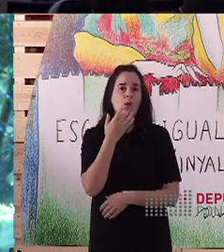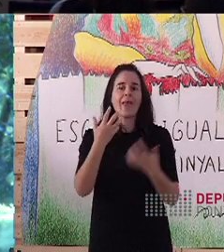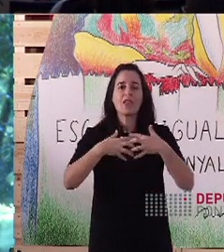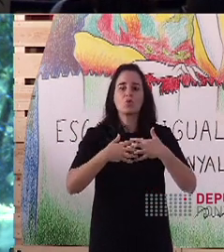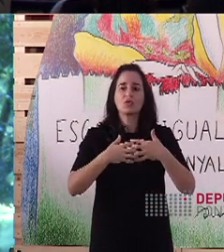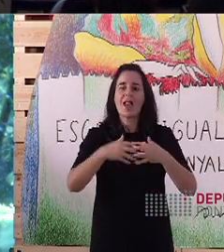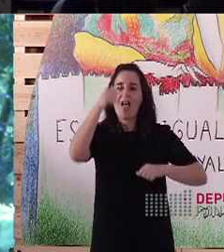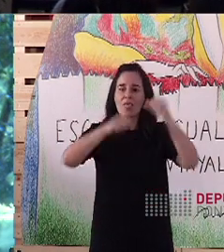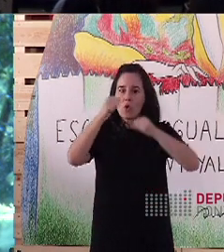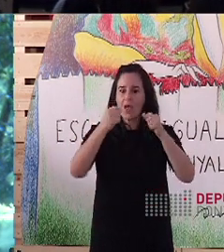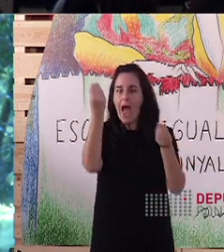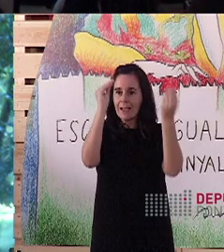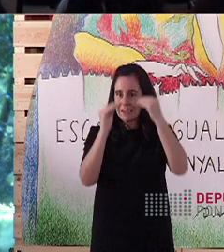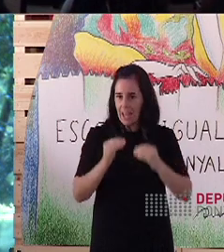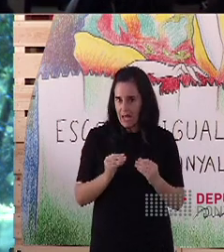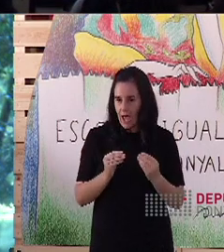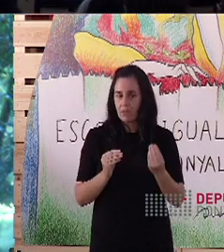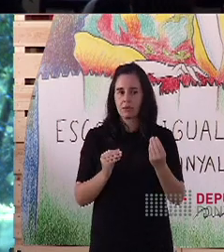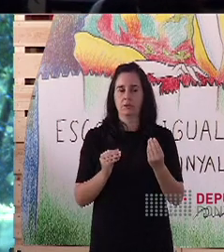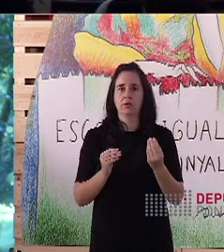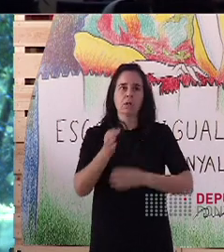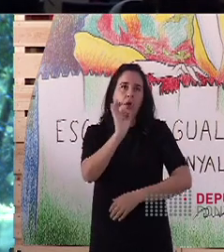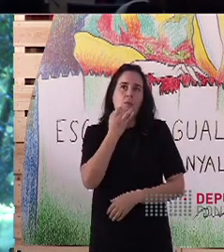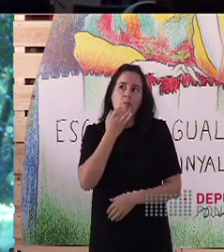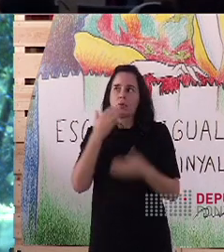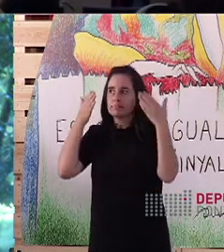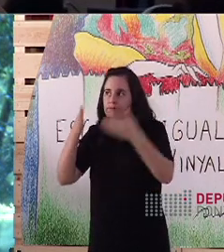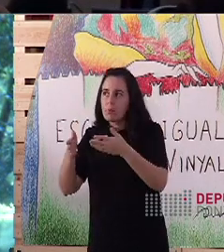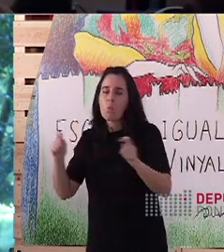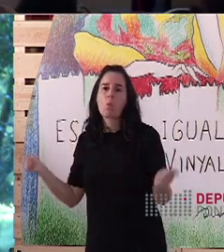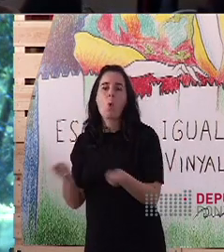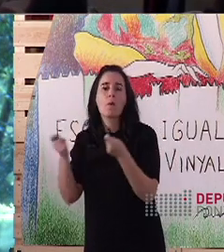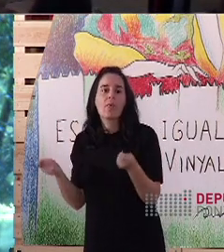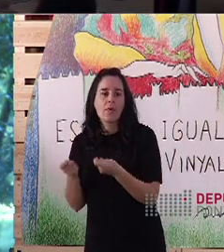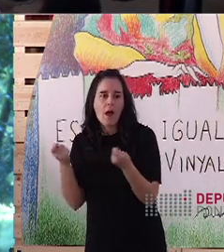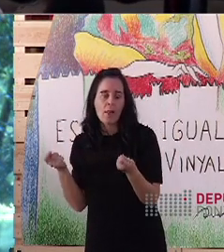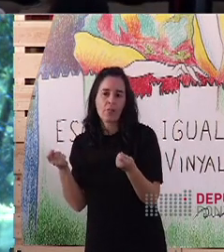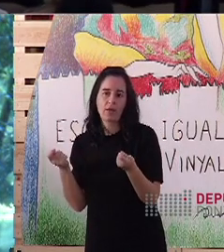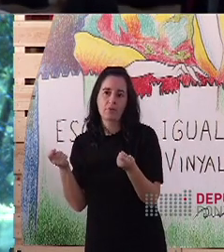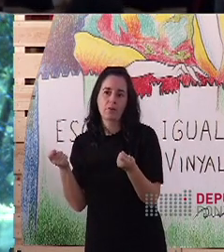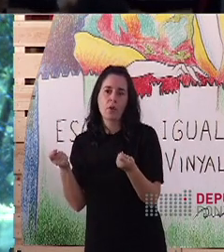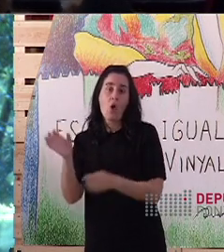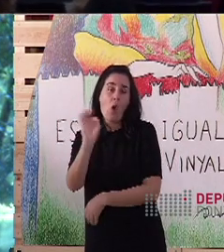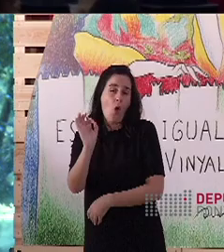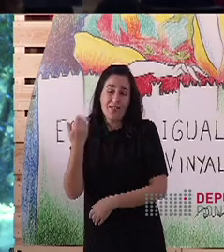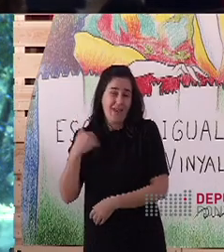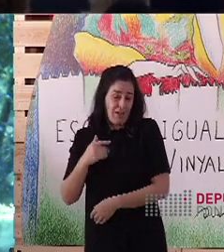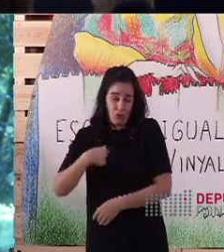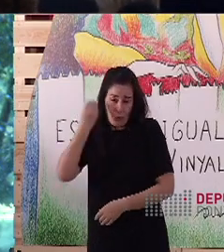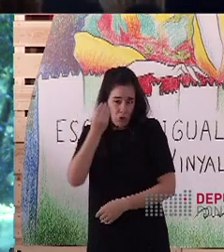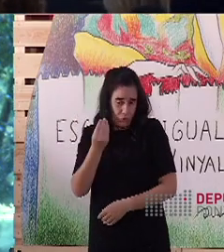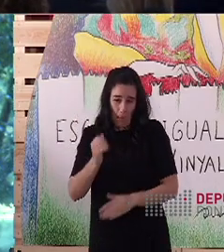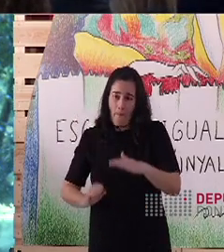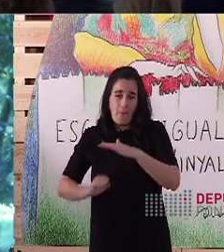cirugía estética, si lo ponemos en la publicidad o ya quizá, ¿no?, la máxima expresión